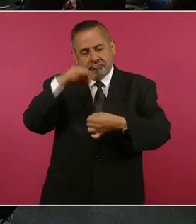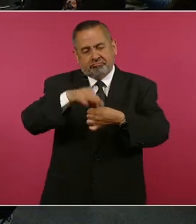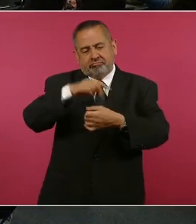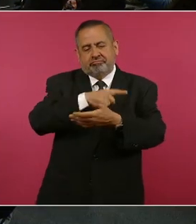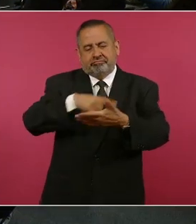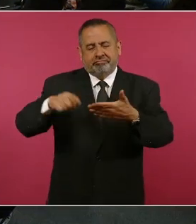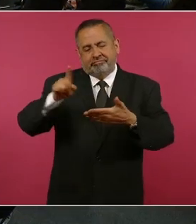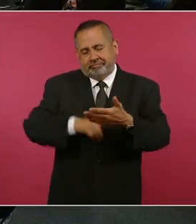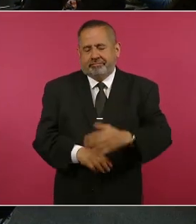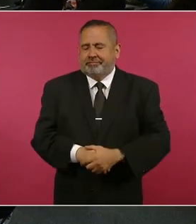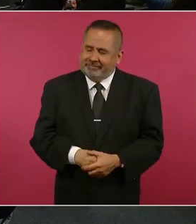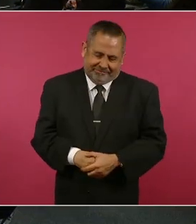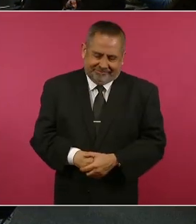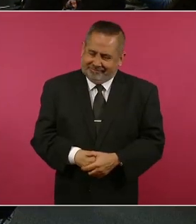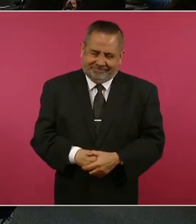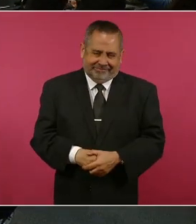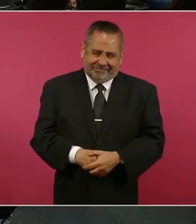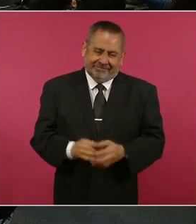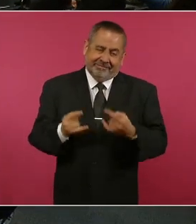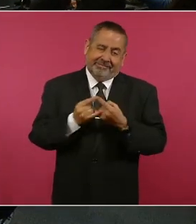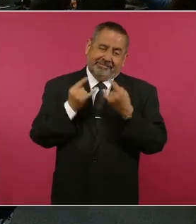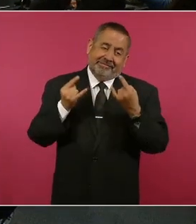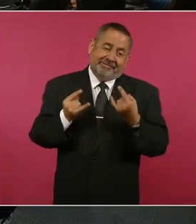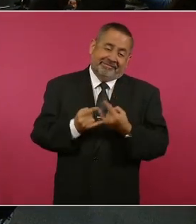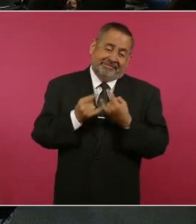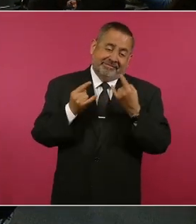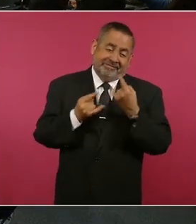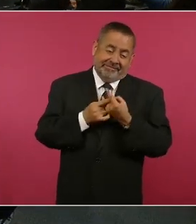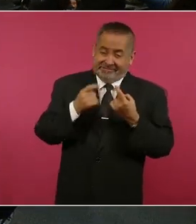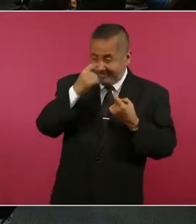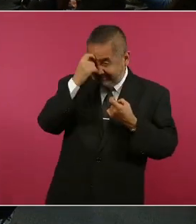toda la narrativa, y así.